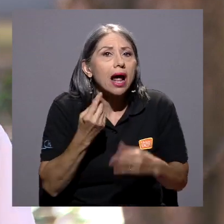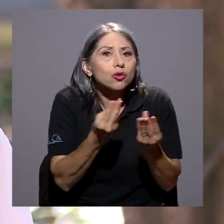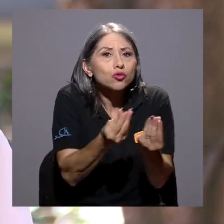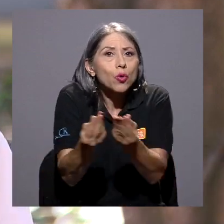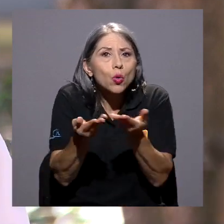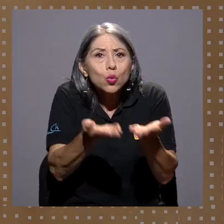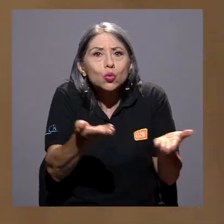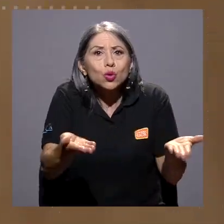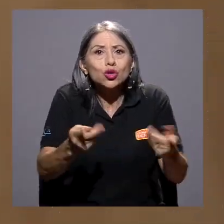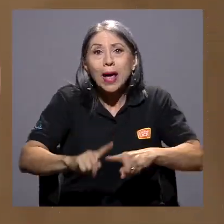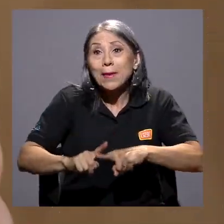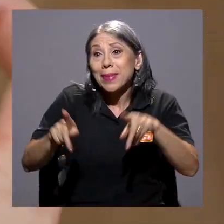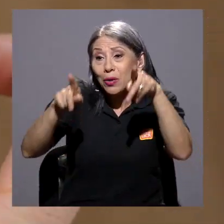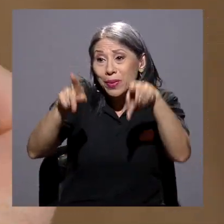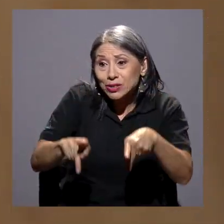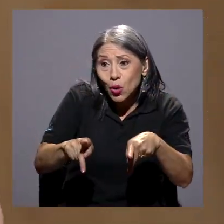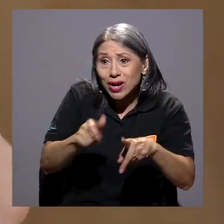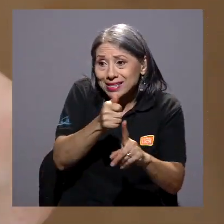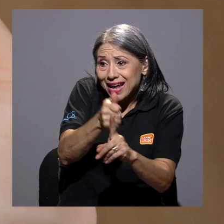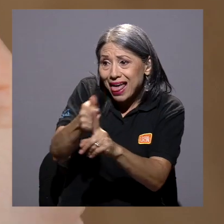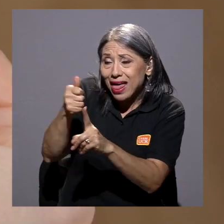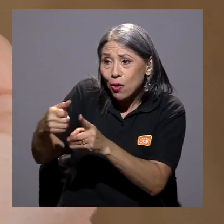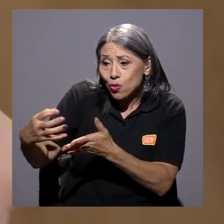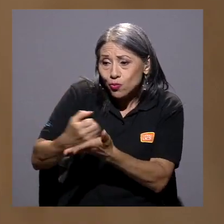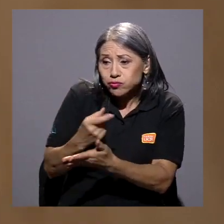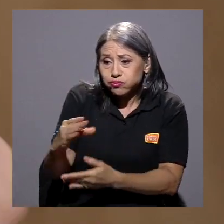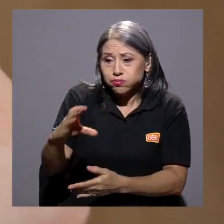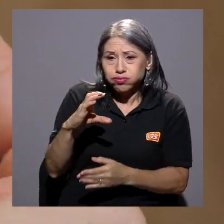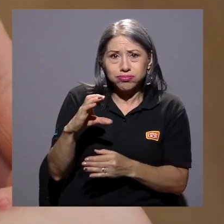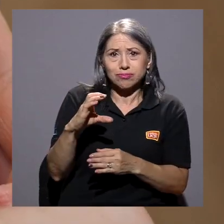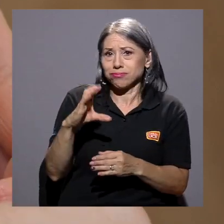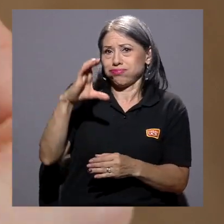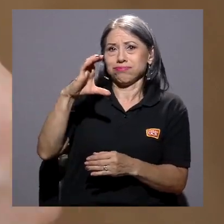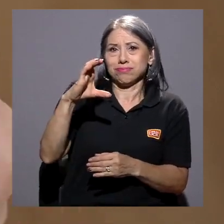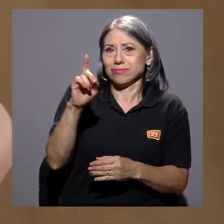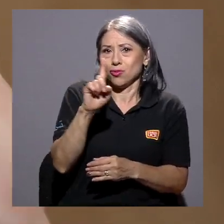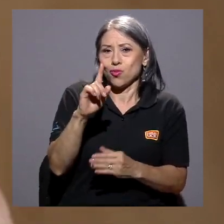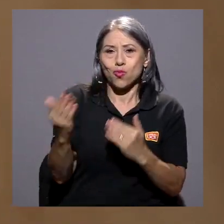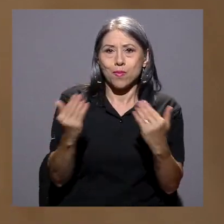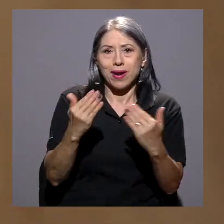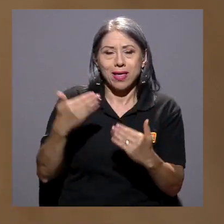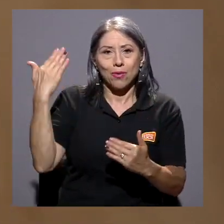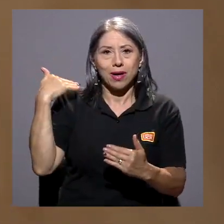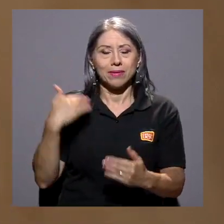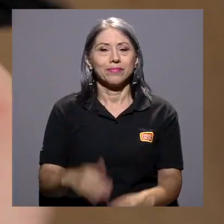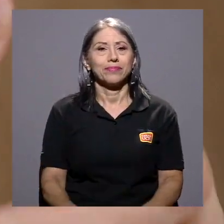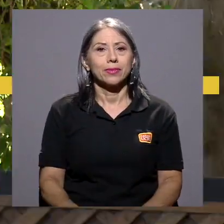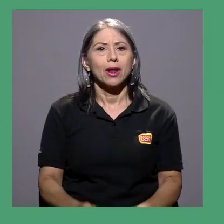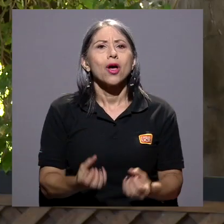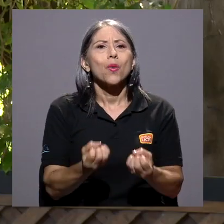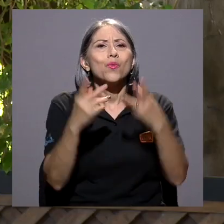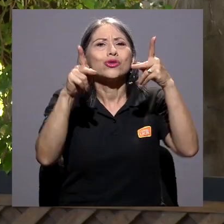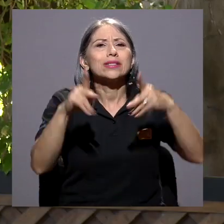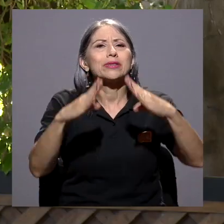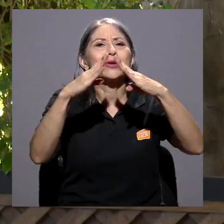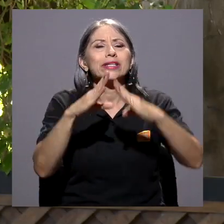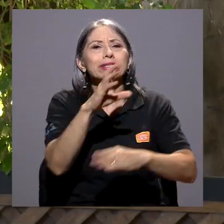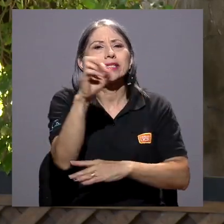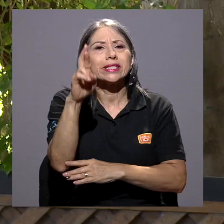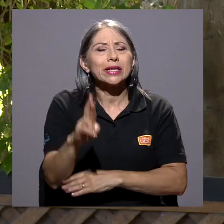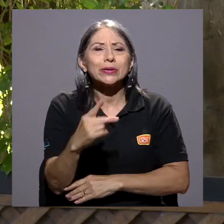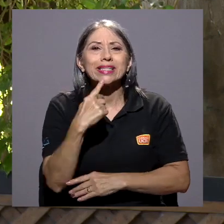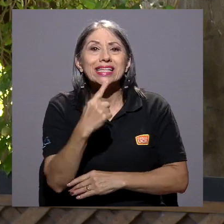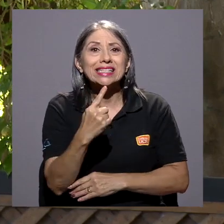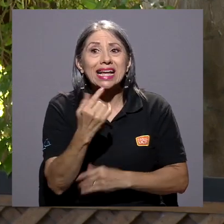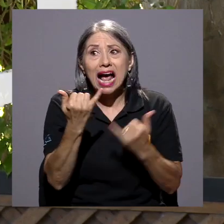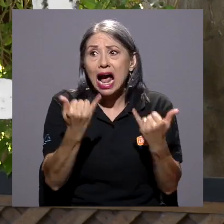viendo que el crecimiento de los ingresos en la economía no ha sido tan alto como en años anteriores. Muchos ticos dicen que el